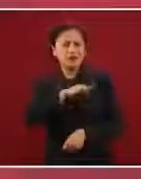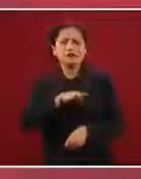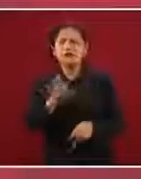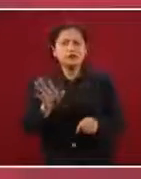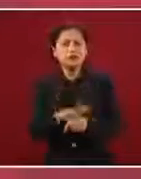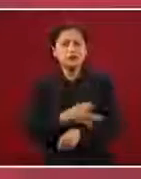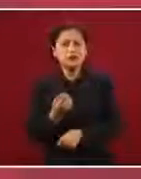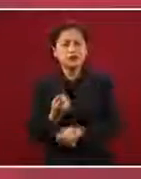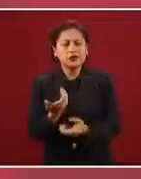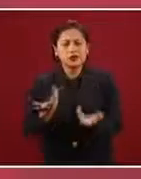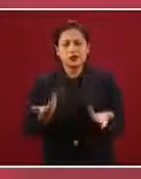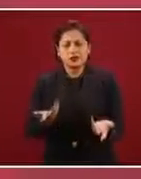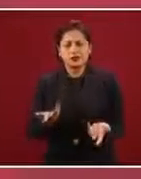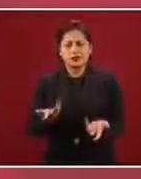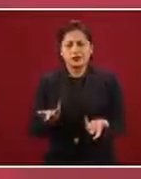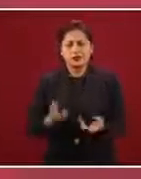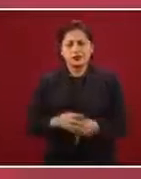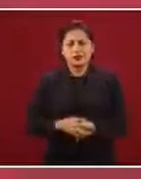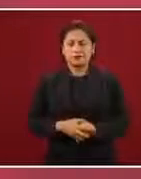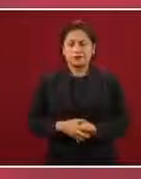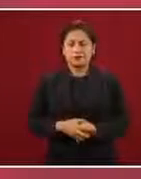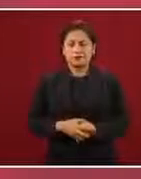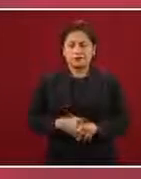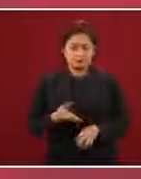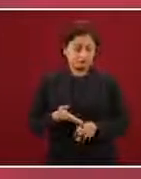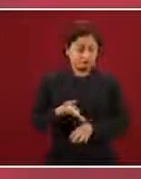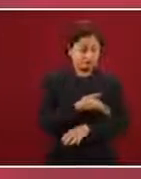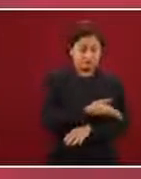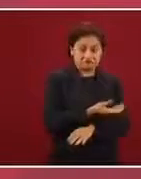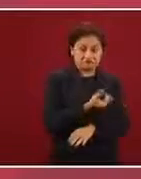Y ahora resulta que nadie